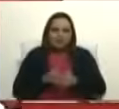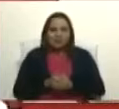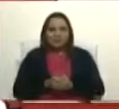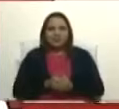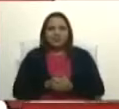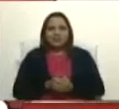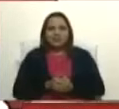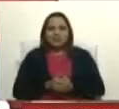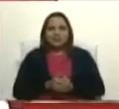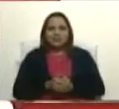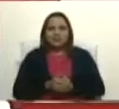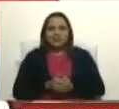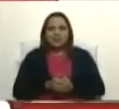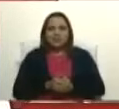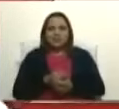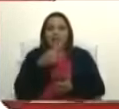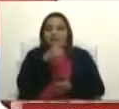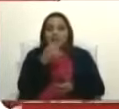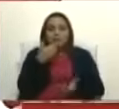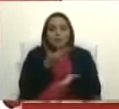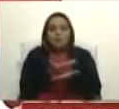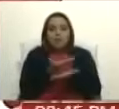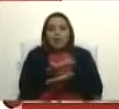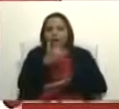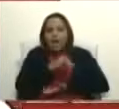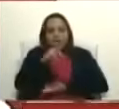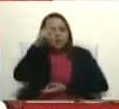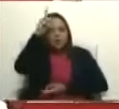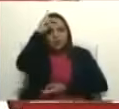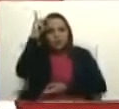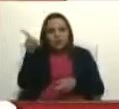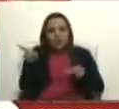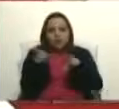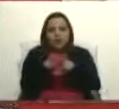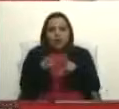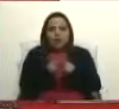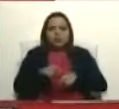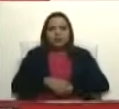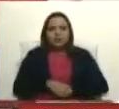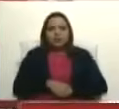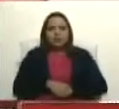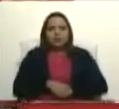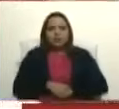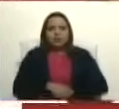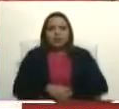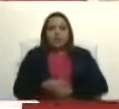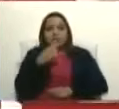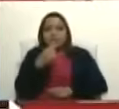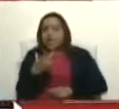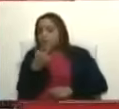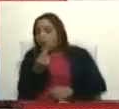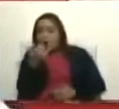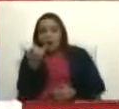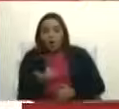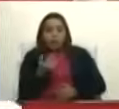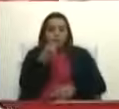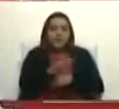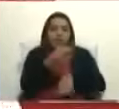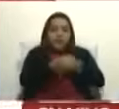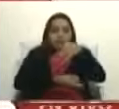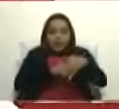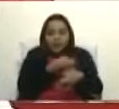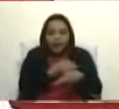No pegó, porque es muy estúpido el planteamiento. Y Luis Vicente León ya recogió, ¿eh? No, ahora tienen que explicar, no sé,